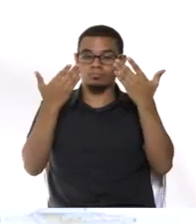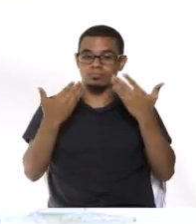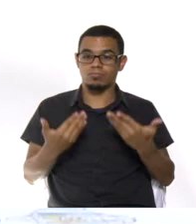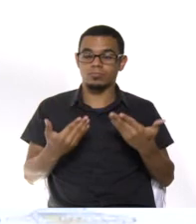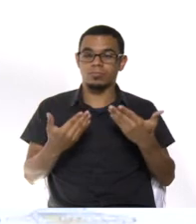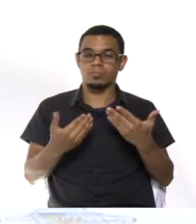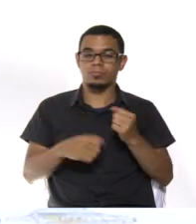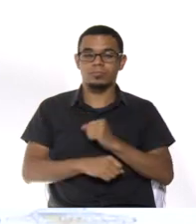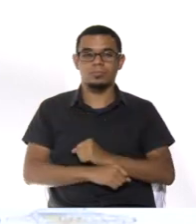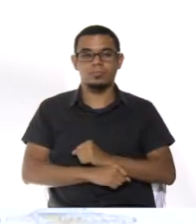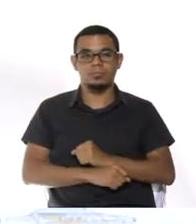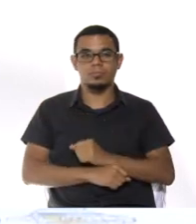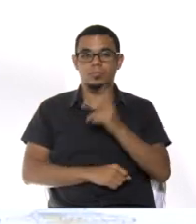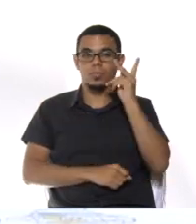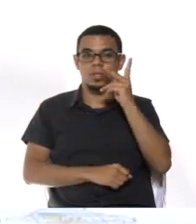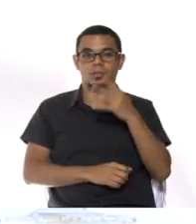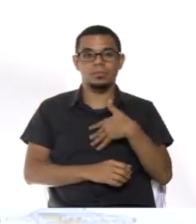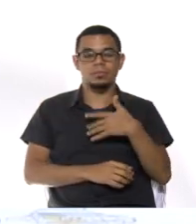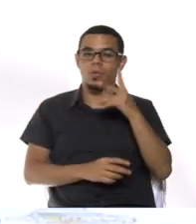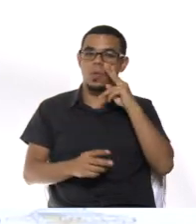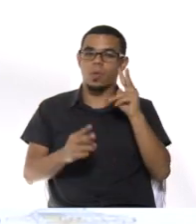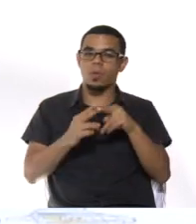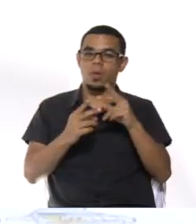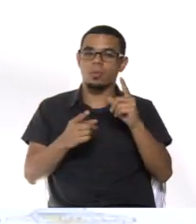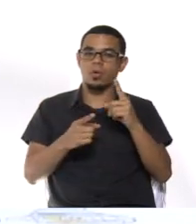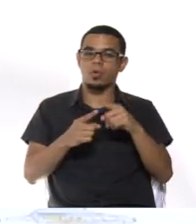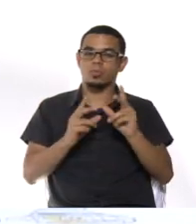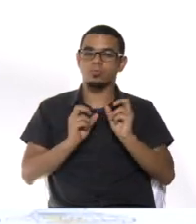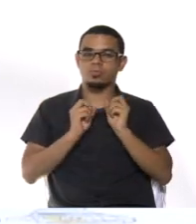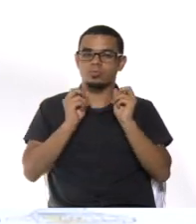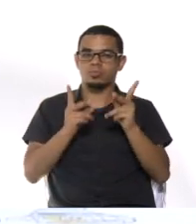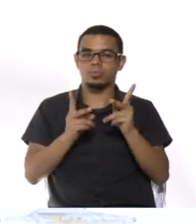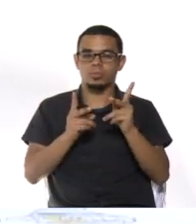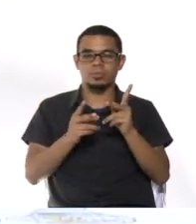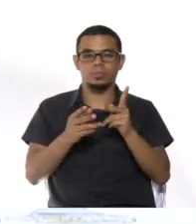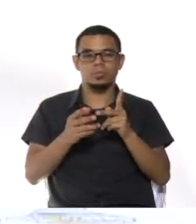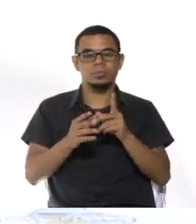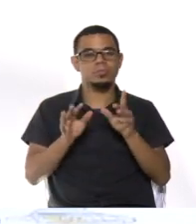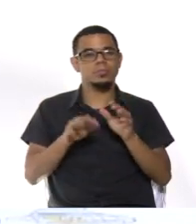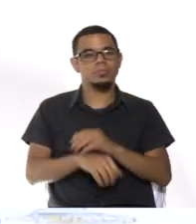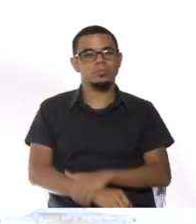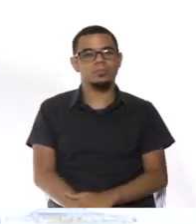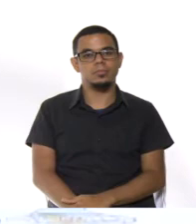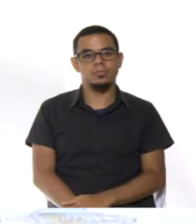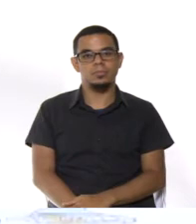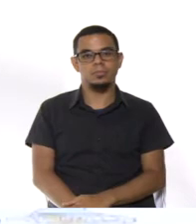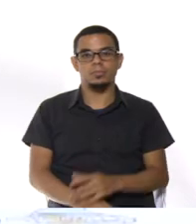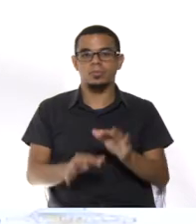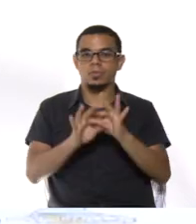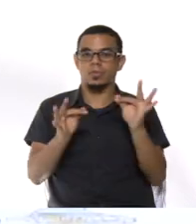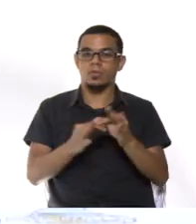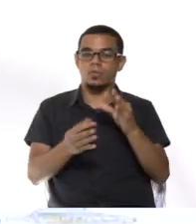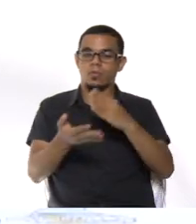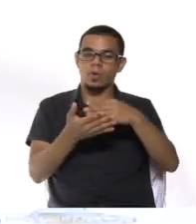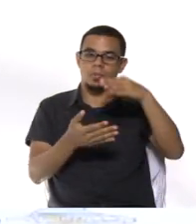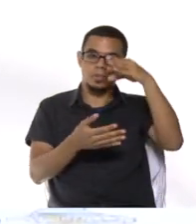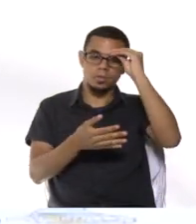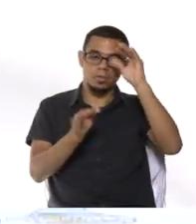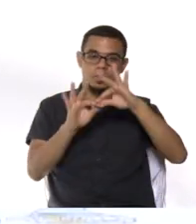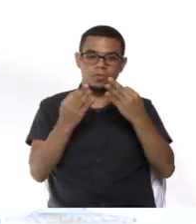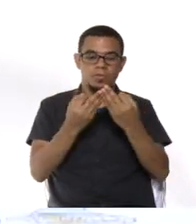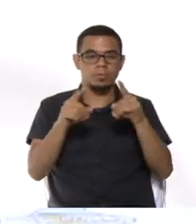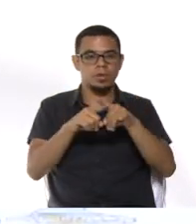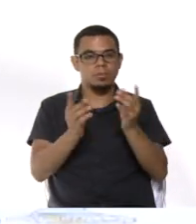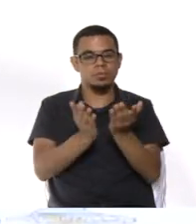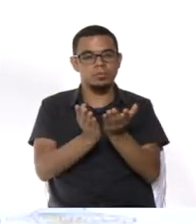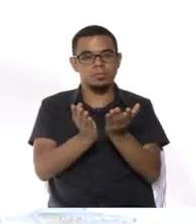por ahora desde acá la profesora Elizabeth Burgos y nos vemos en un siguiente programa de su sección favorita, en su